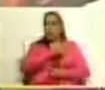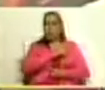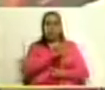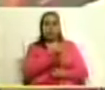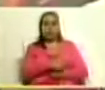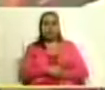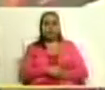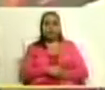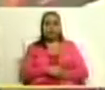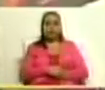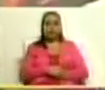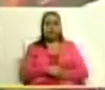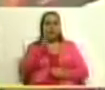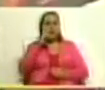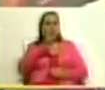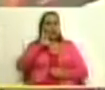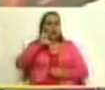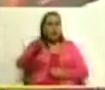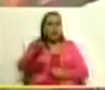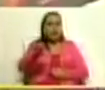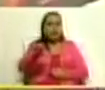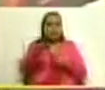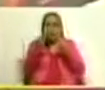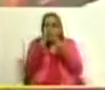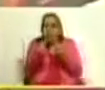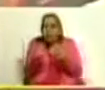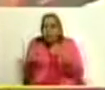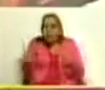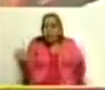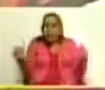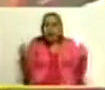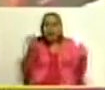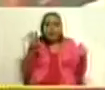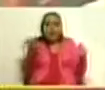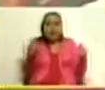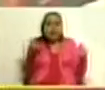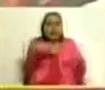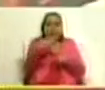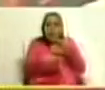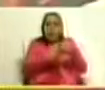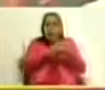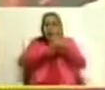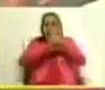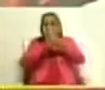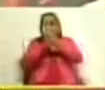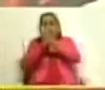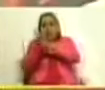Y vimos cómo el país se nos iba de las manos, se desgranaba, se descomponía.